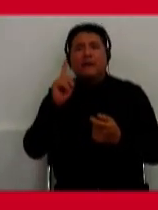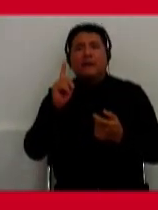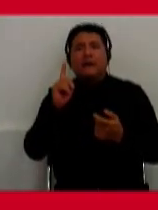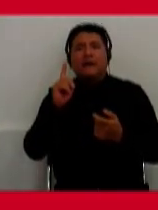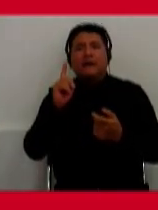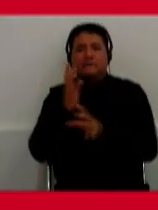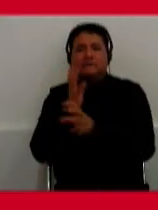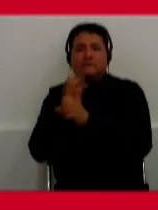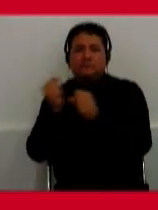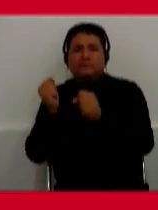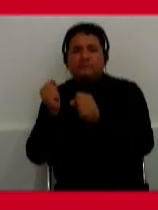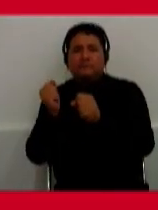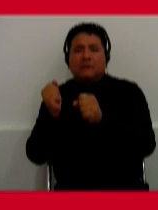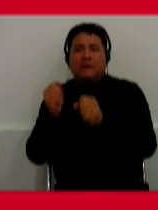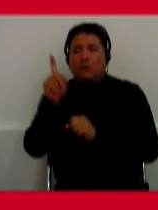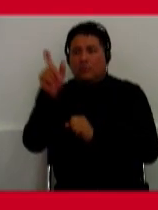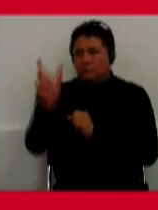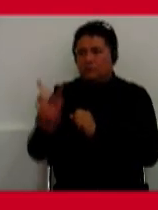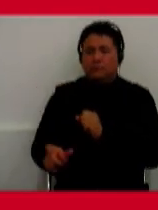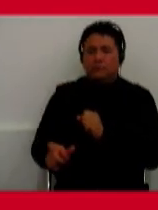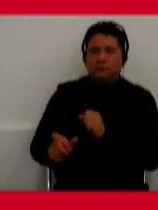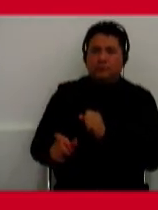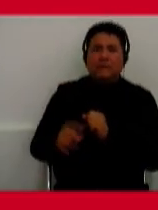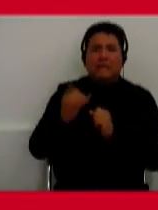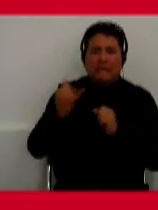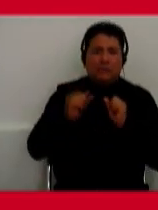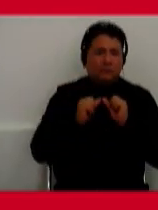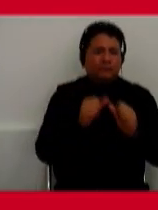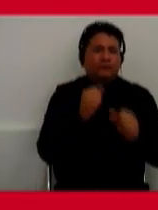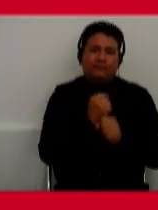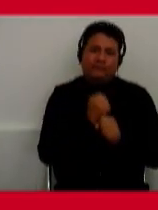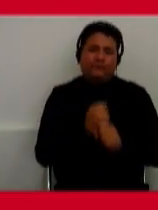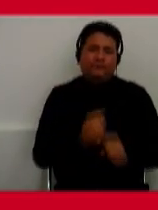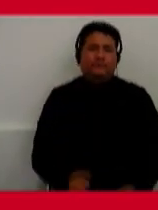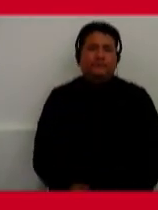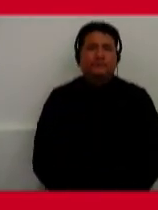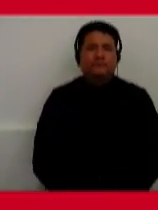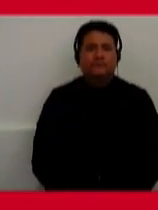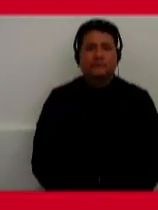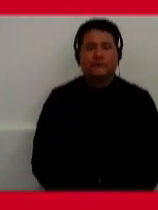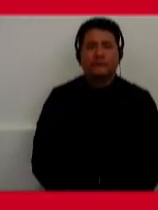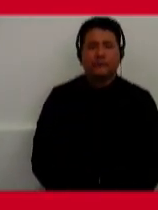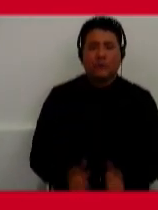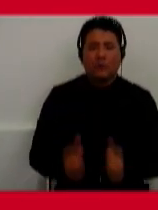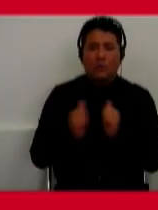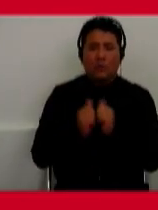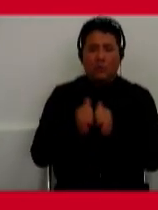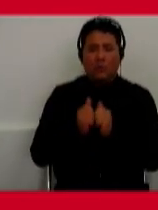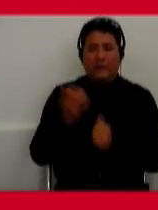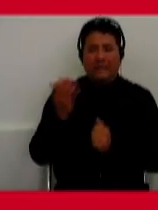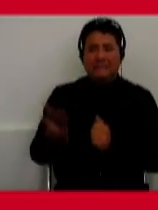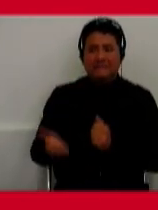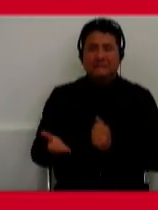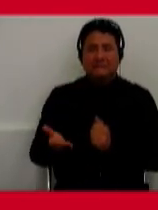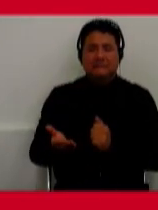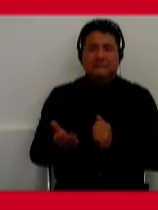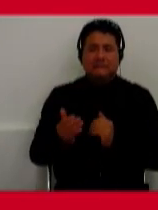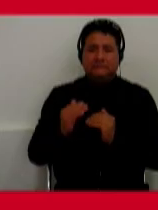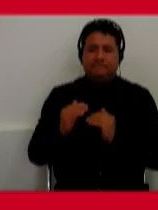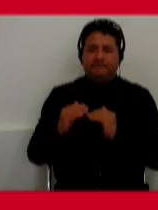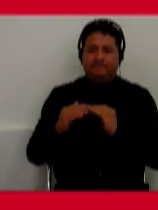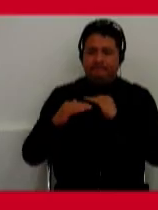salvaguardar a la persona humana y a la continuidad de las operaciones. Con esta estandarización e integración